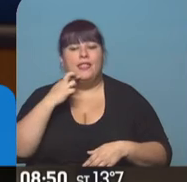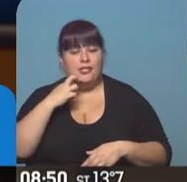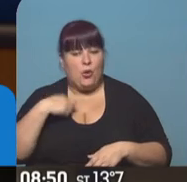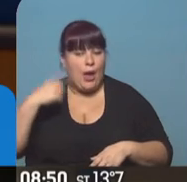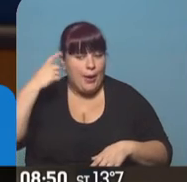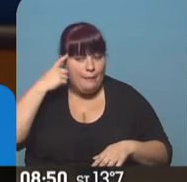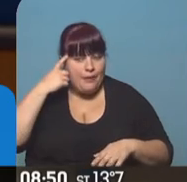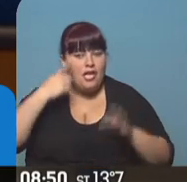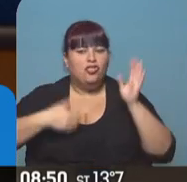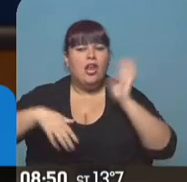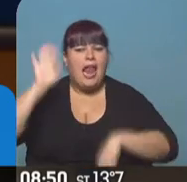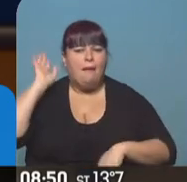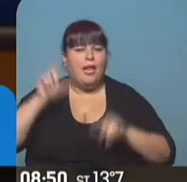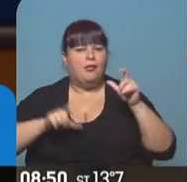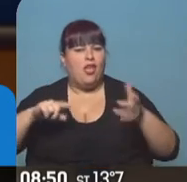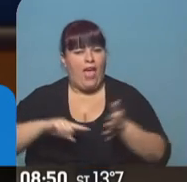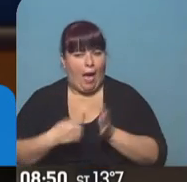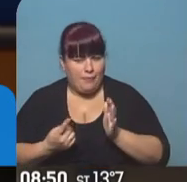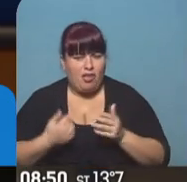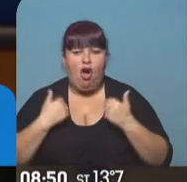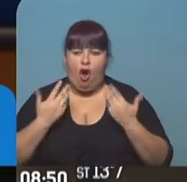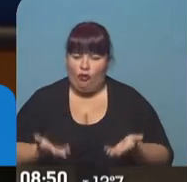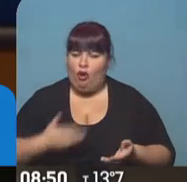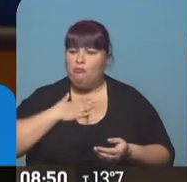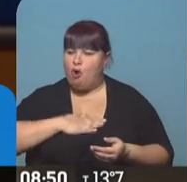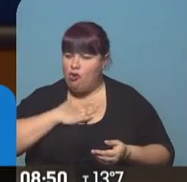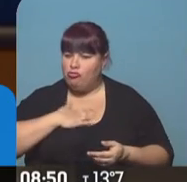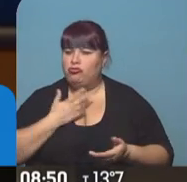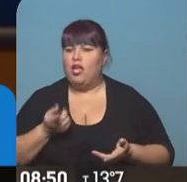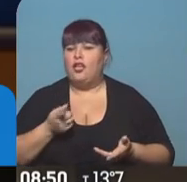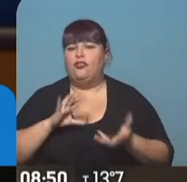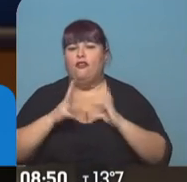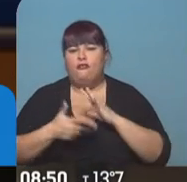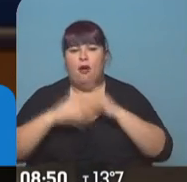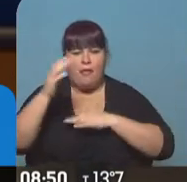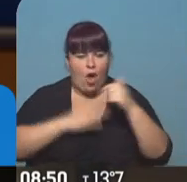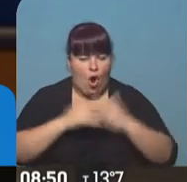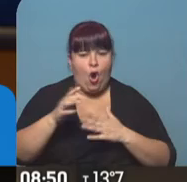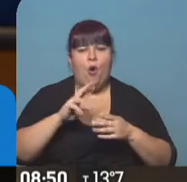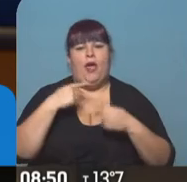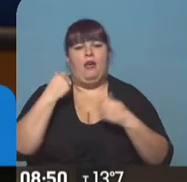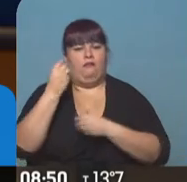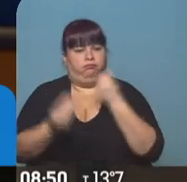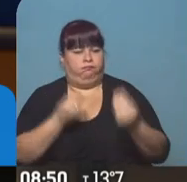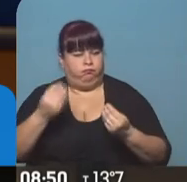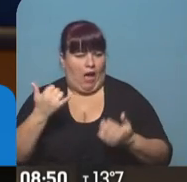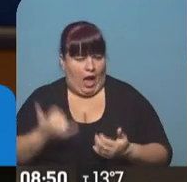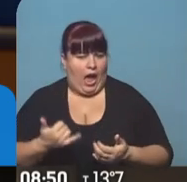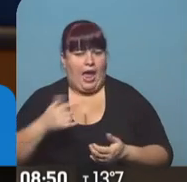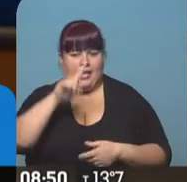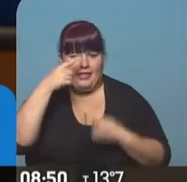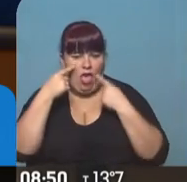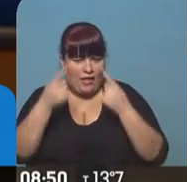que hay una mayoría de los porteños conforme satisfecho con el nivel de obras el nivel de presencia del